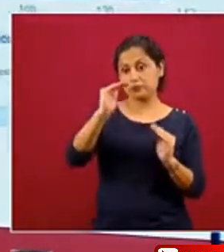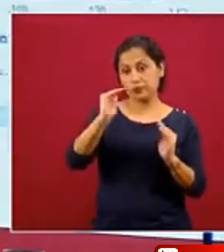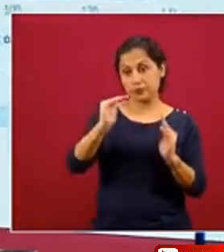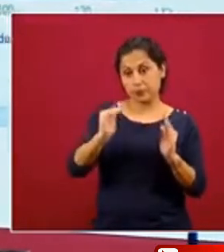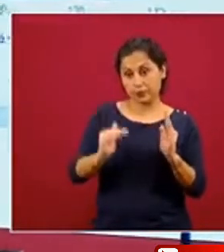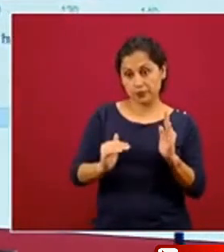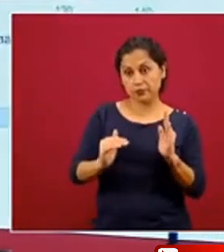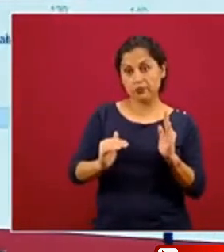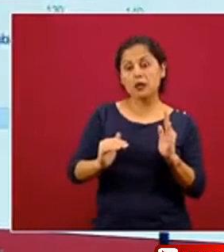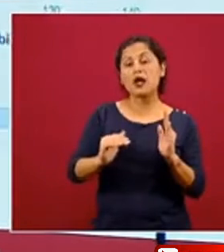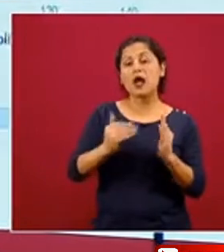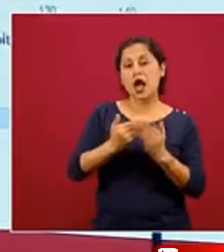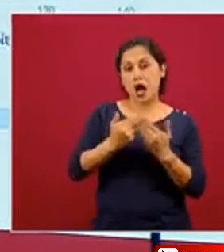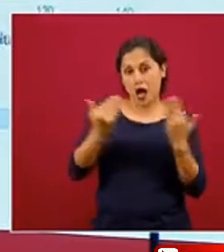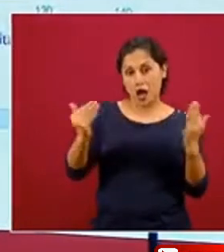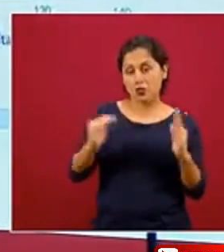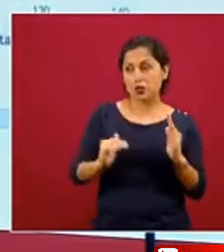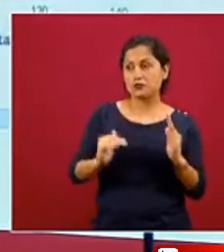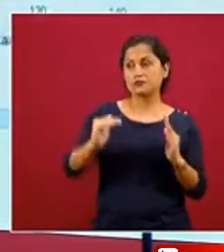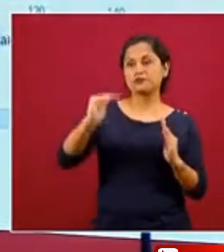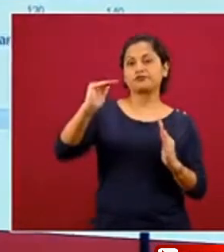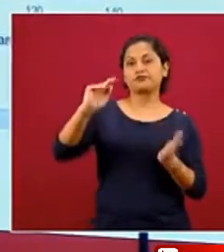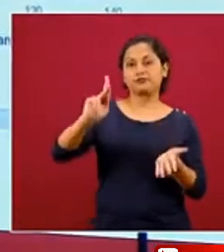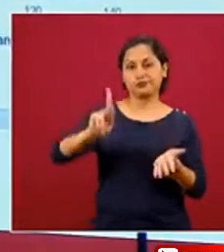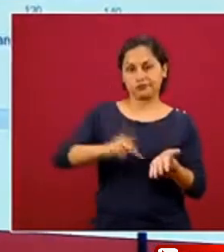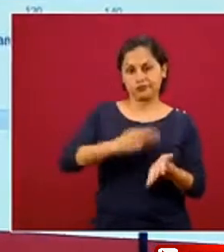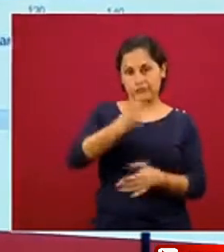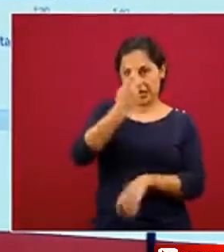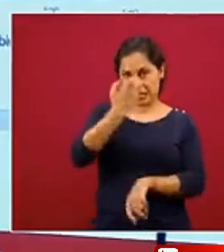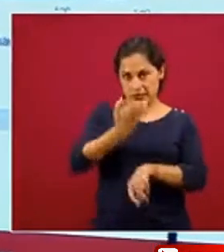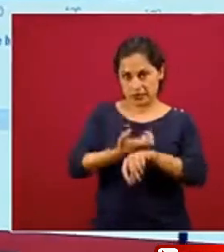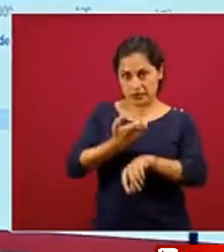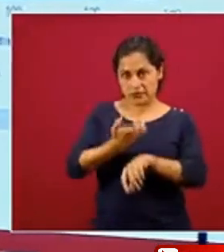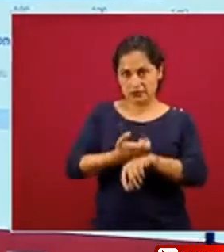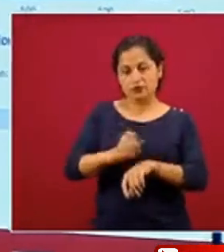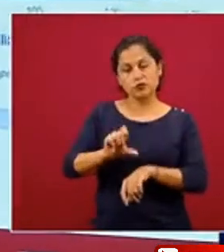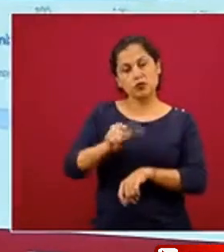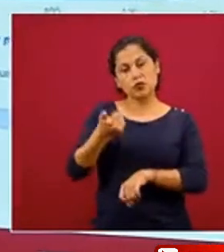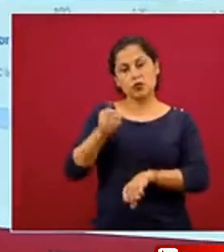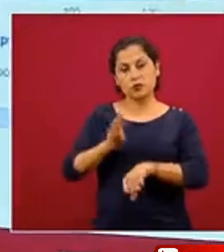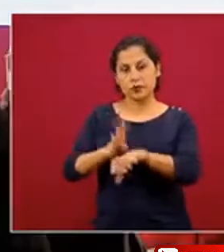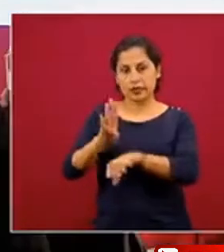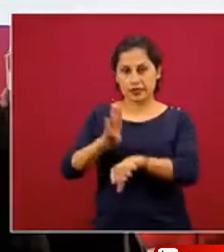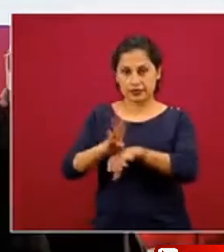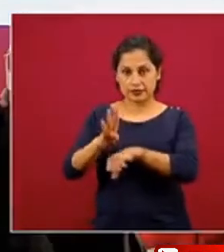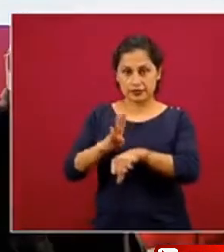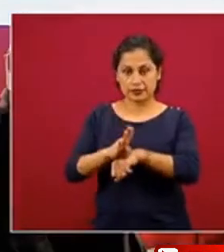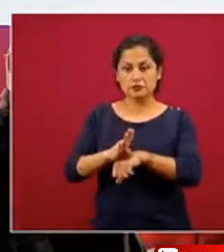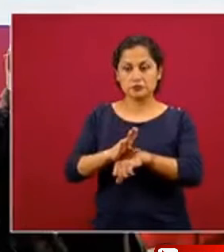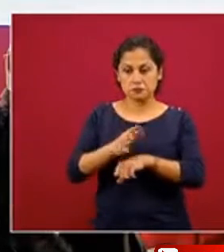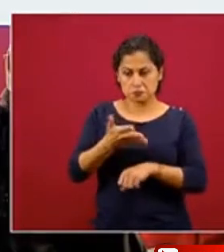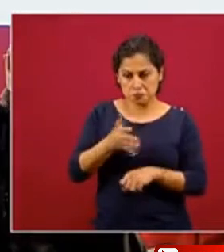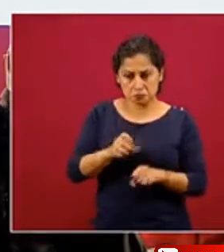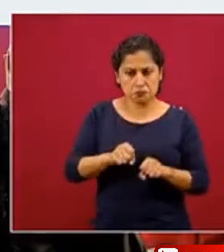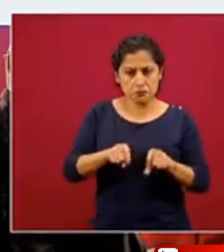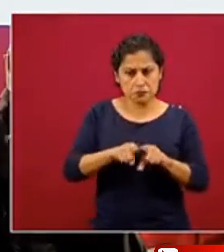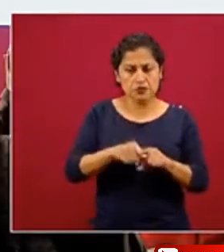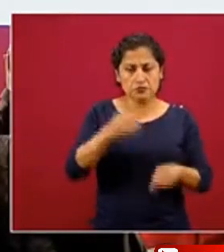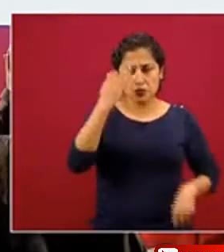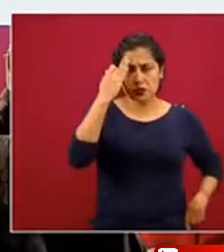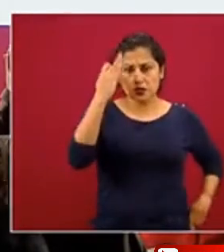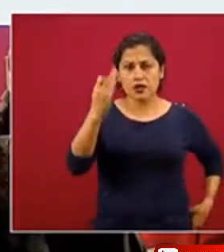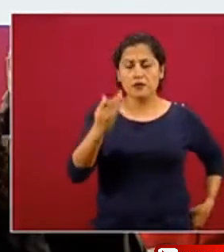repunte, como ya lo hemos comentado recientemente, Estados Unidos. Brasil empezó también más o menos en las mismas